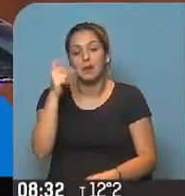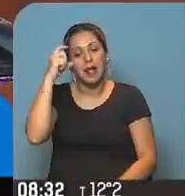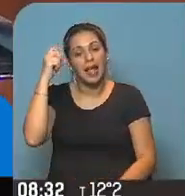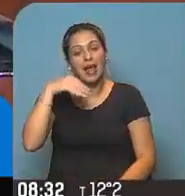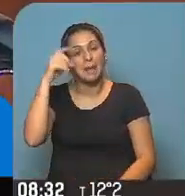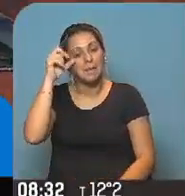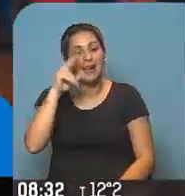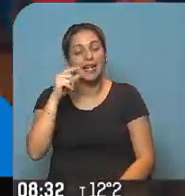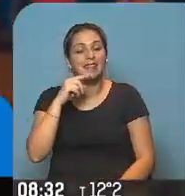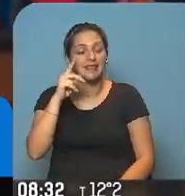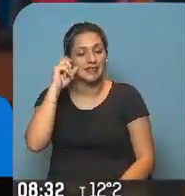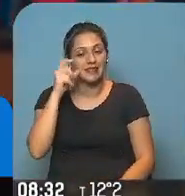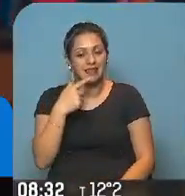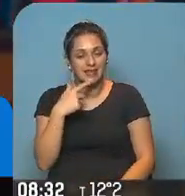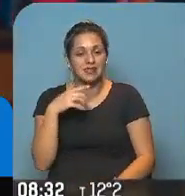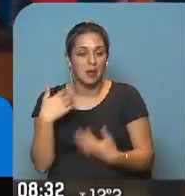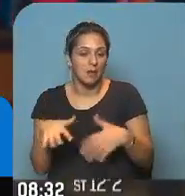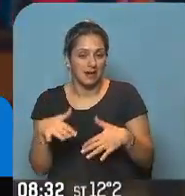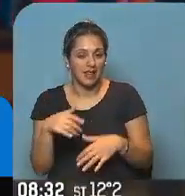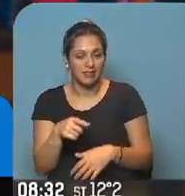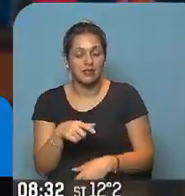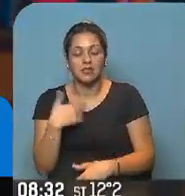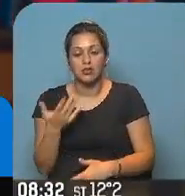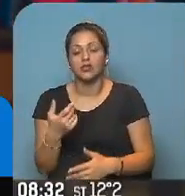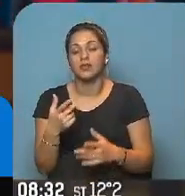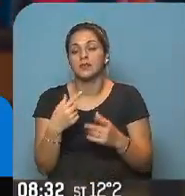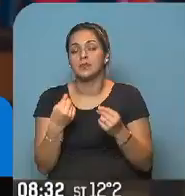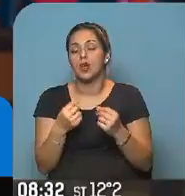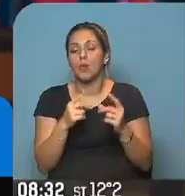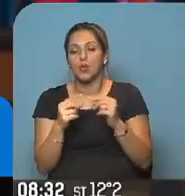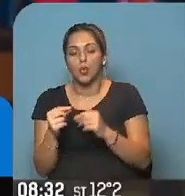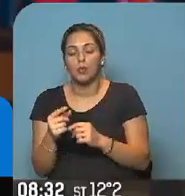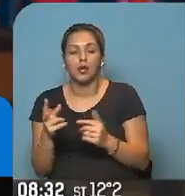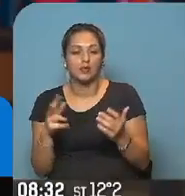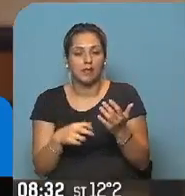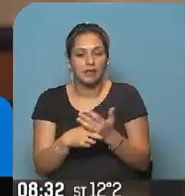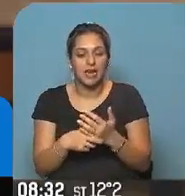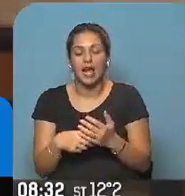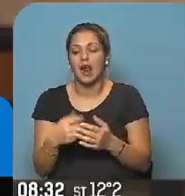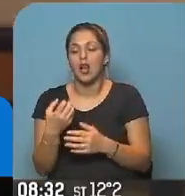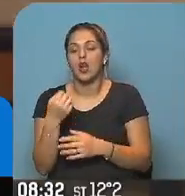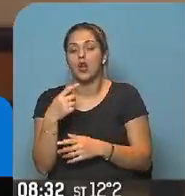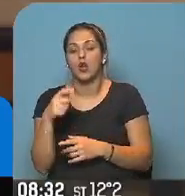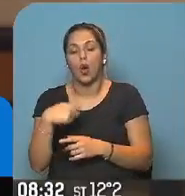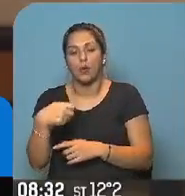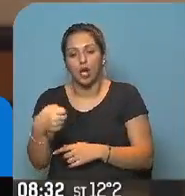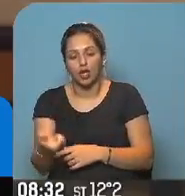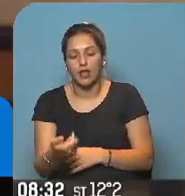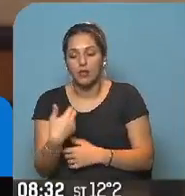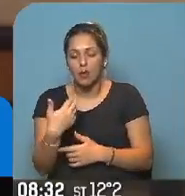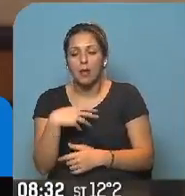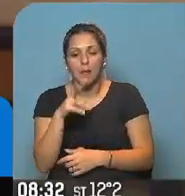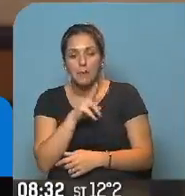permanentemente y clasifican esas tenencias según los números también fiscales, de cuenta corriente, que puedan ver la capacidad de pago de esos